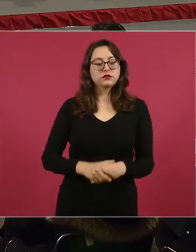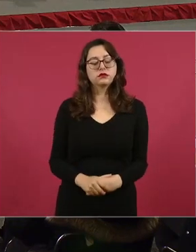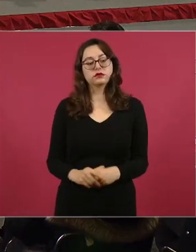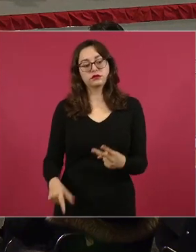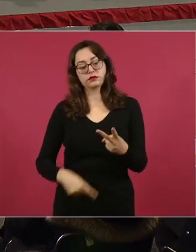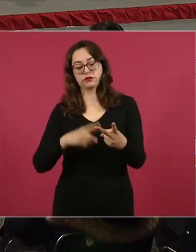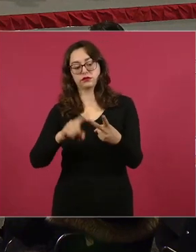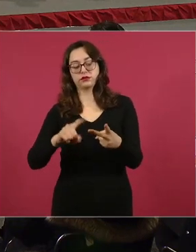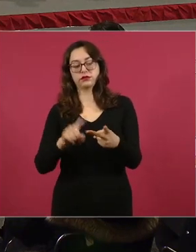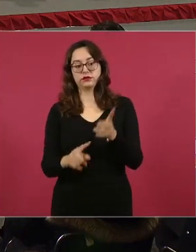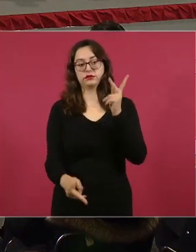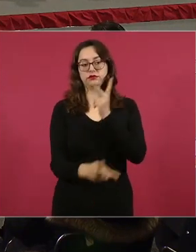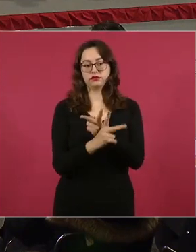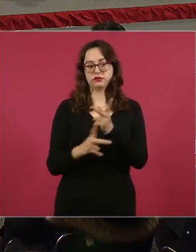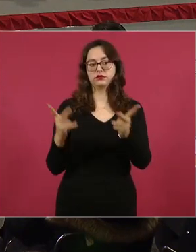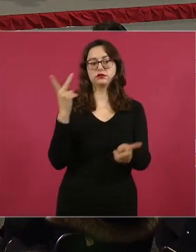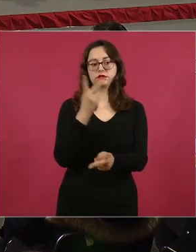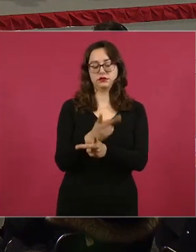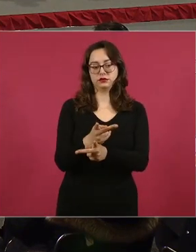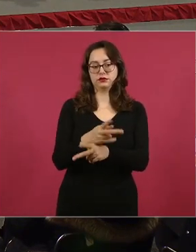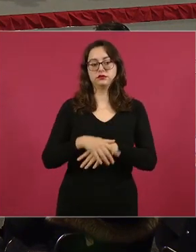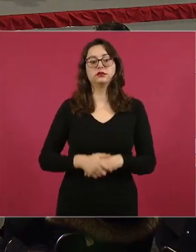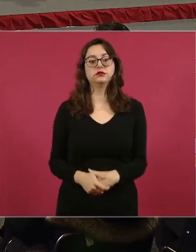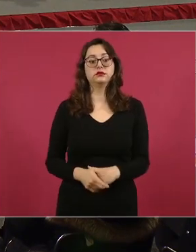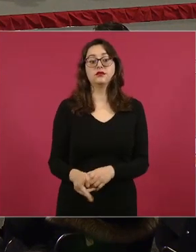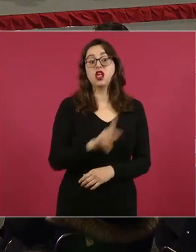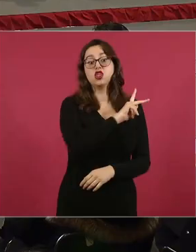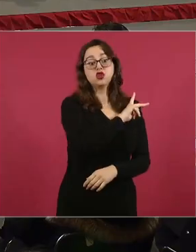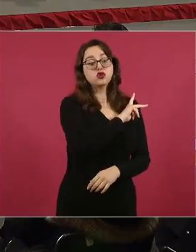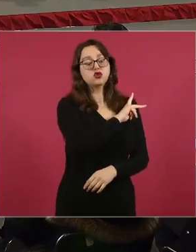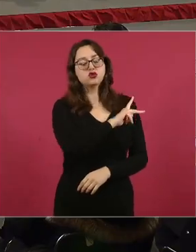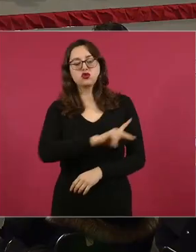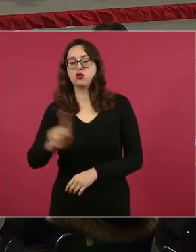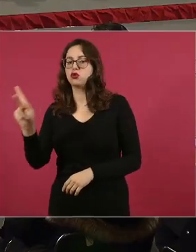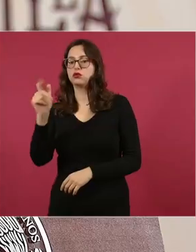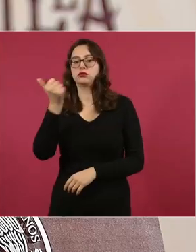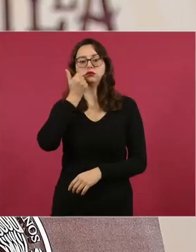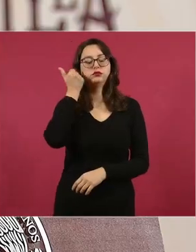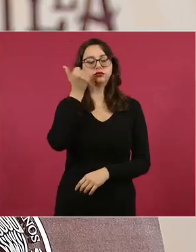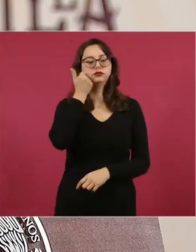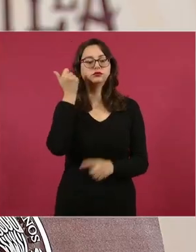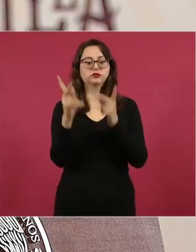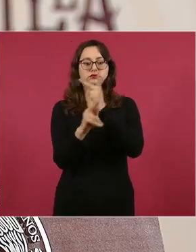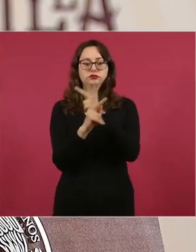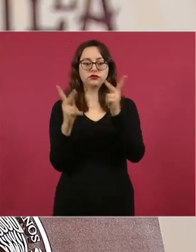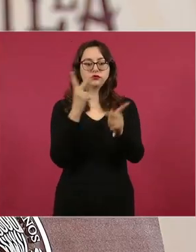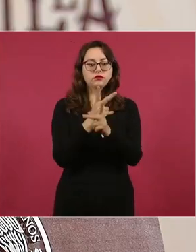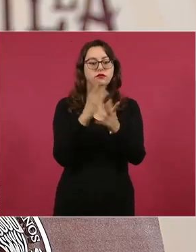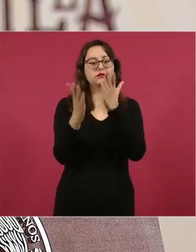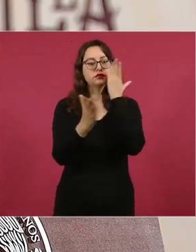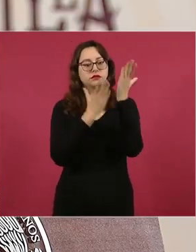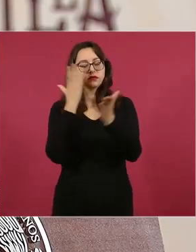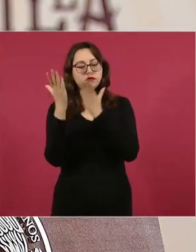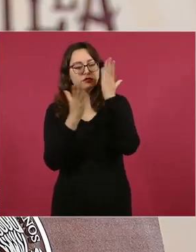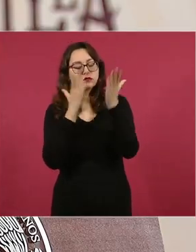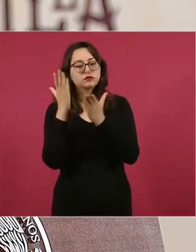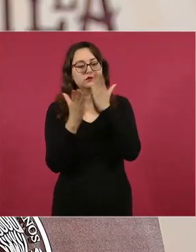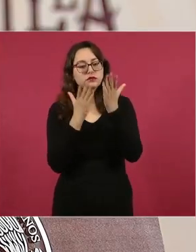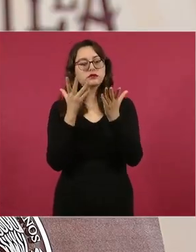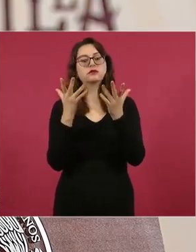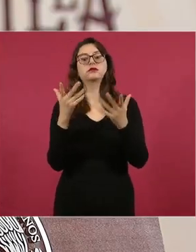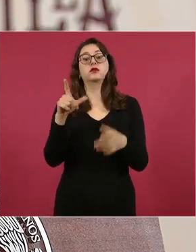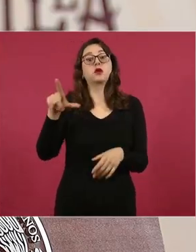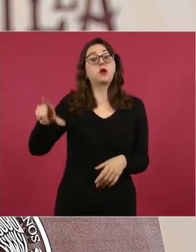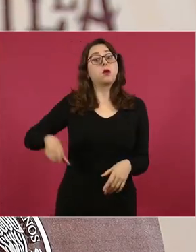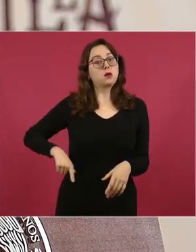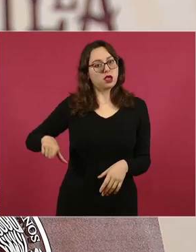programa de educación media superior, este programa es universal, atiende a todos los jóvenes estudiantes de preparatorias